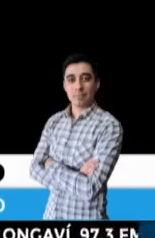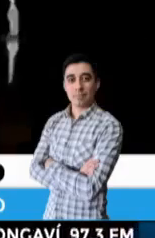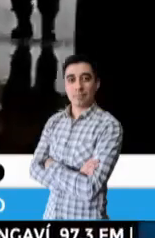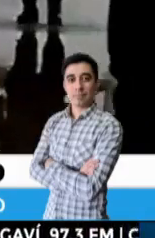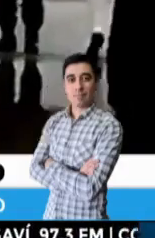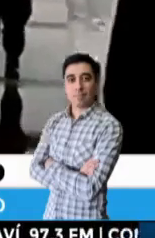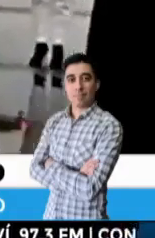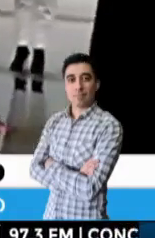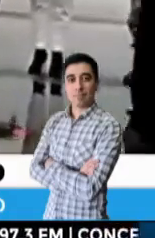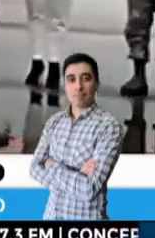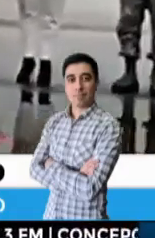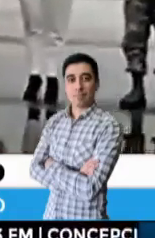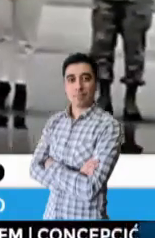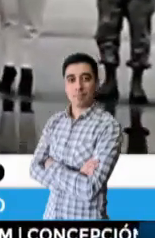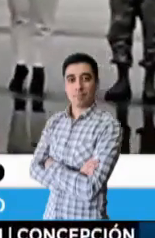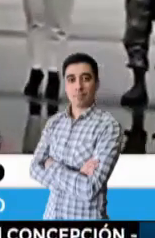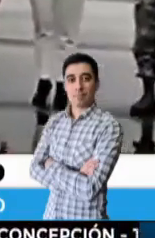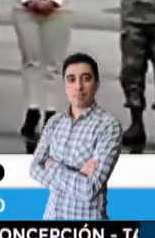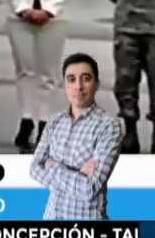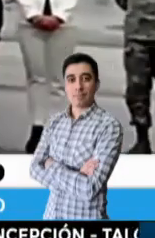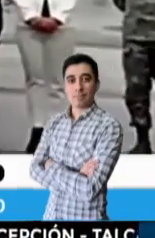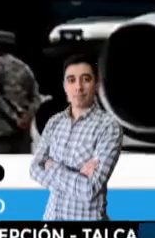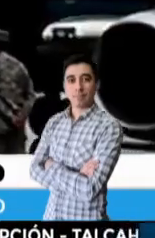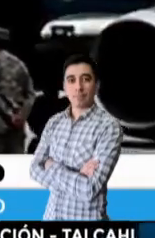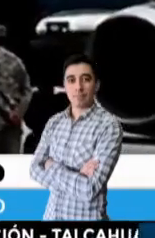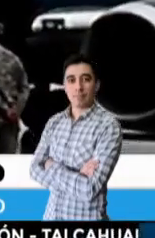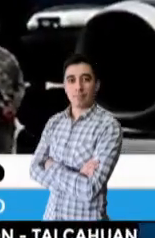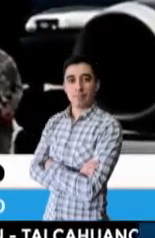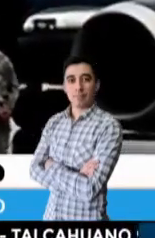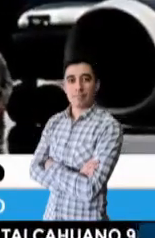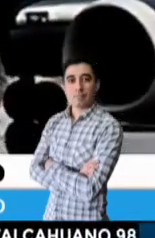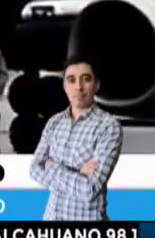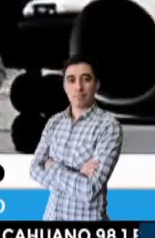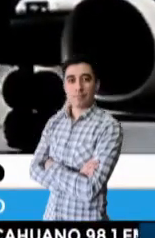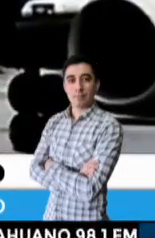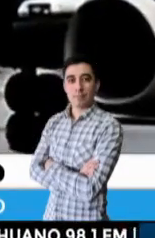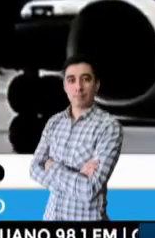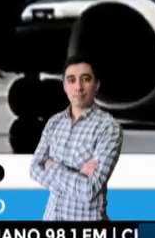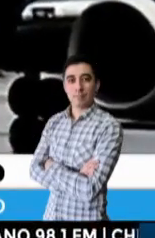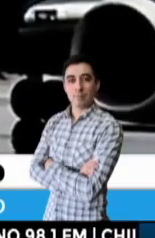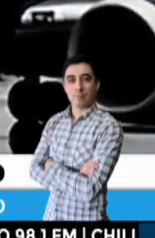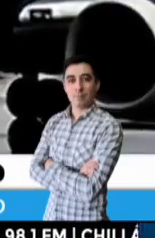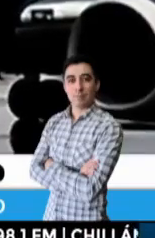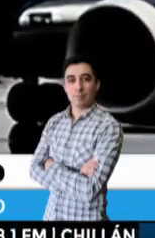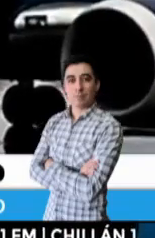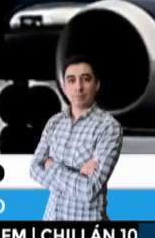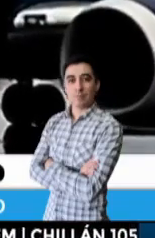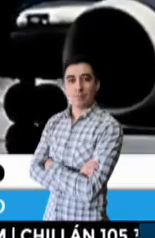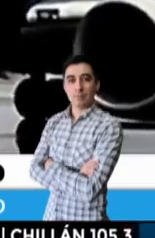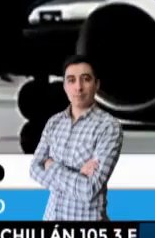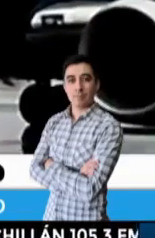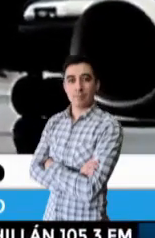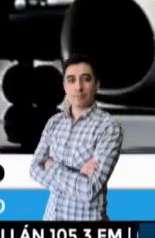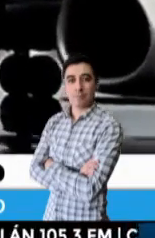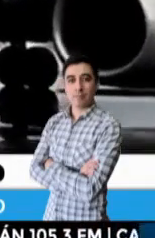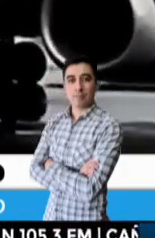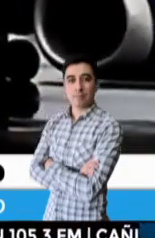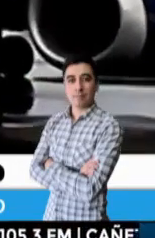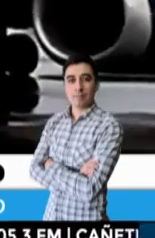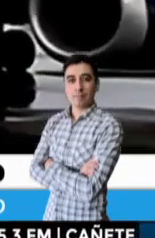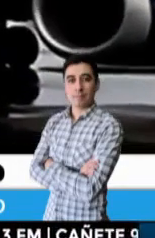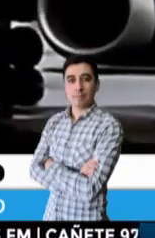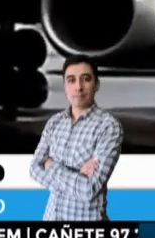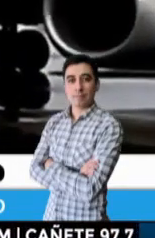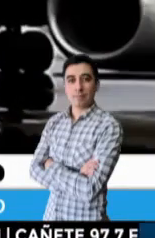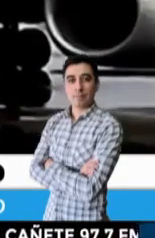que han hecho distintas organizaciones sociales, también políticas. Un dato, todavía no sale el presidente de la República, todavía está